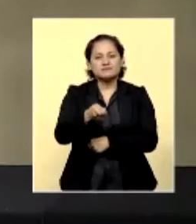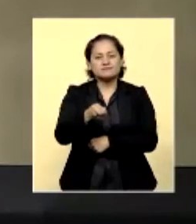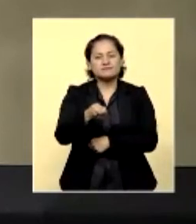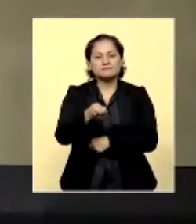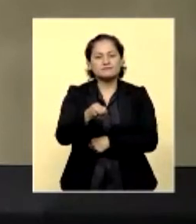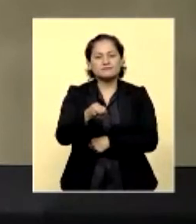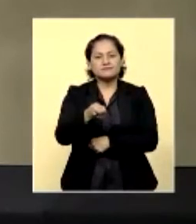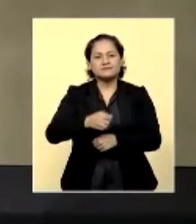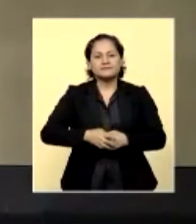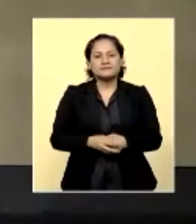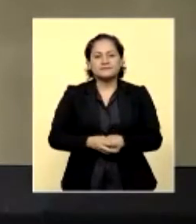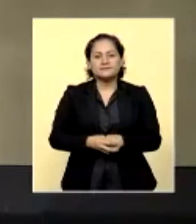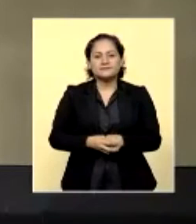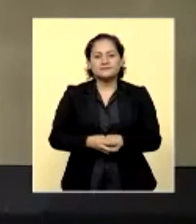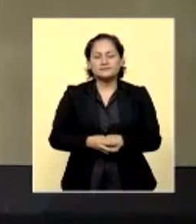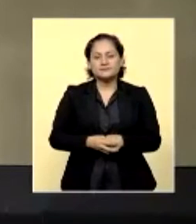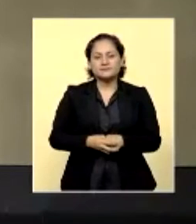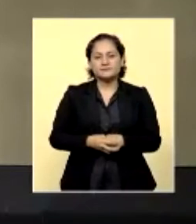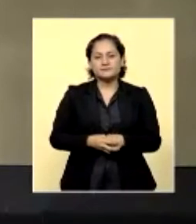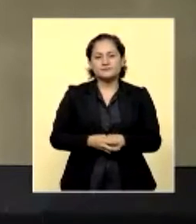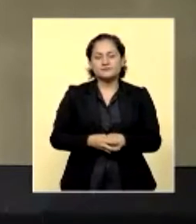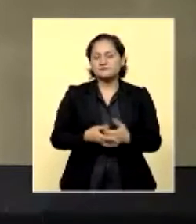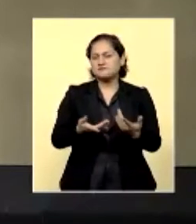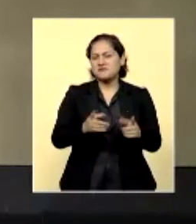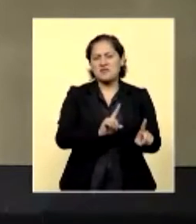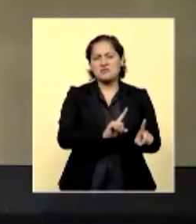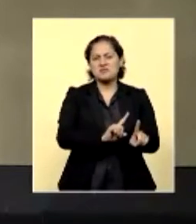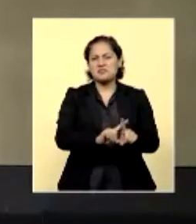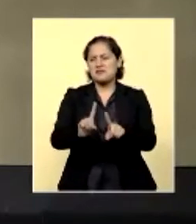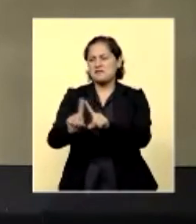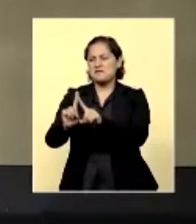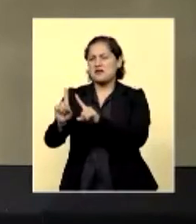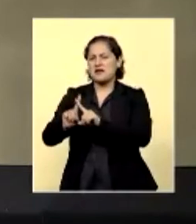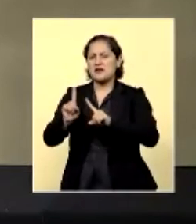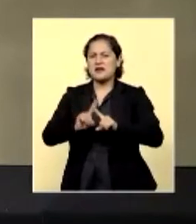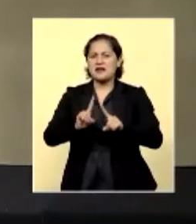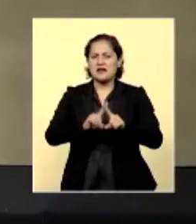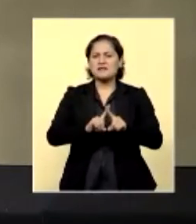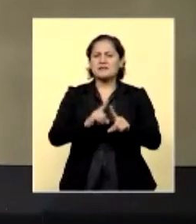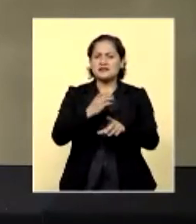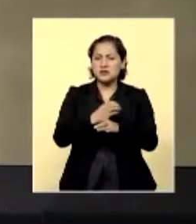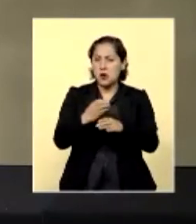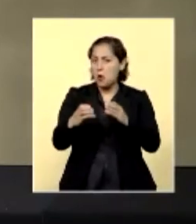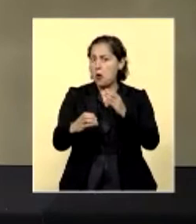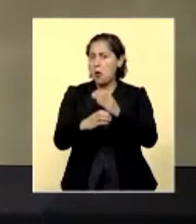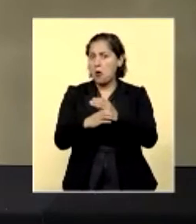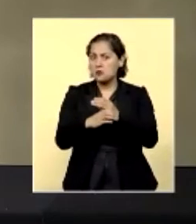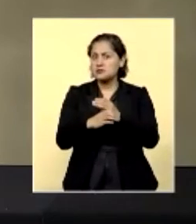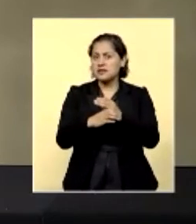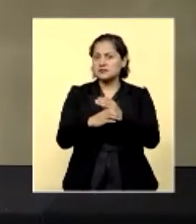las ambicionamos para los nuestros países. Que nosotros deseamos para nuestros países. No México.